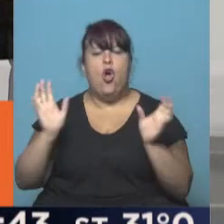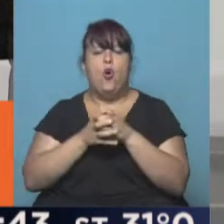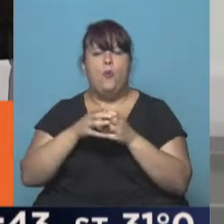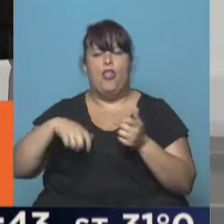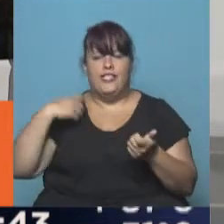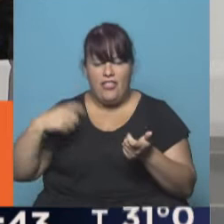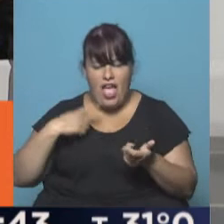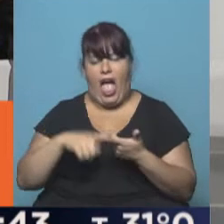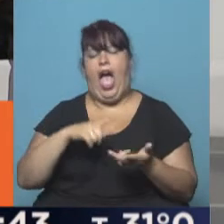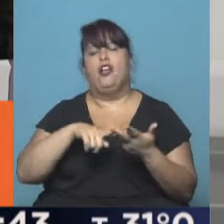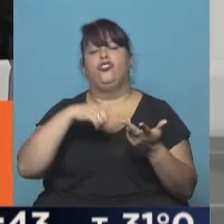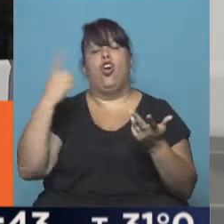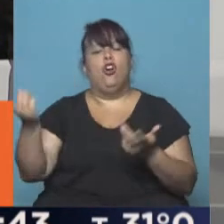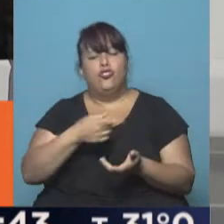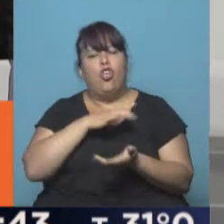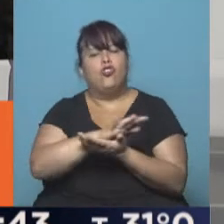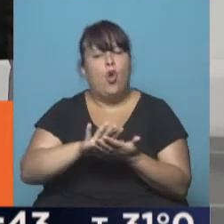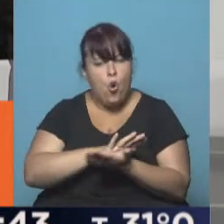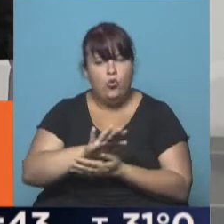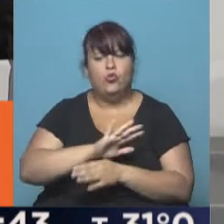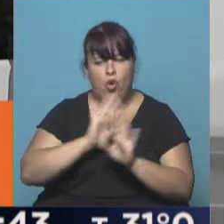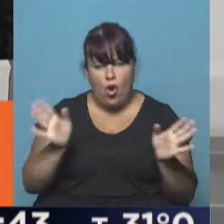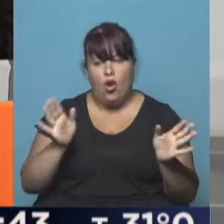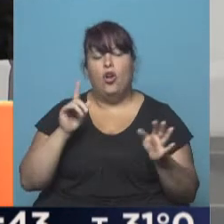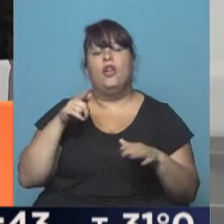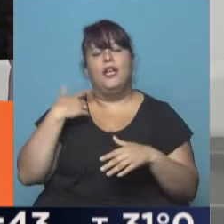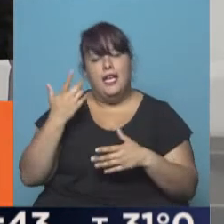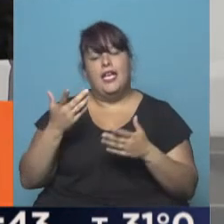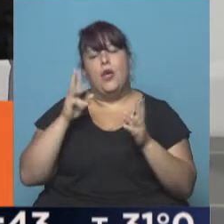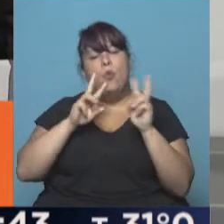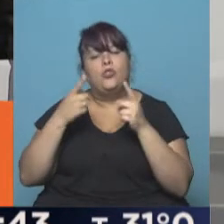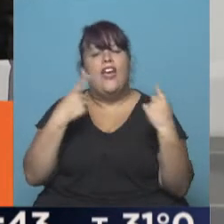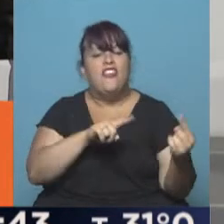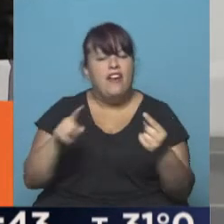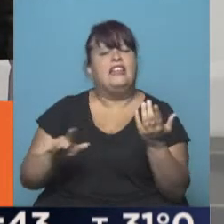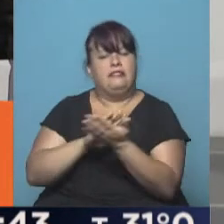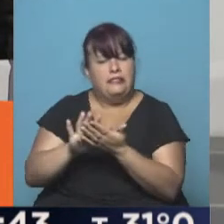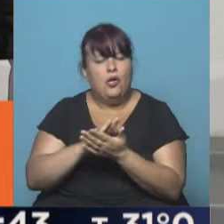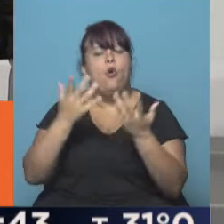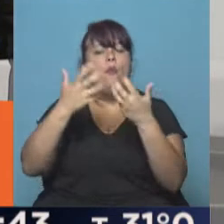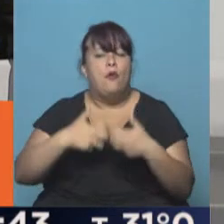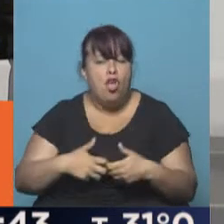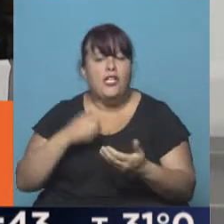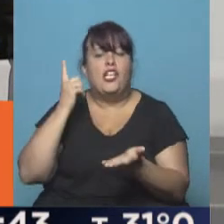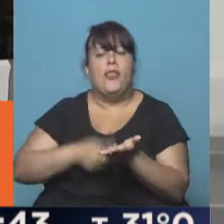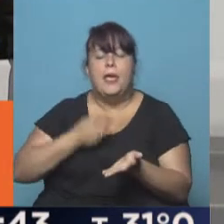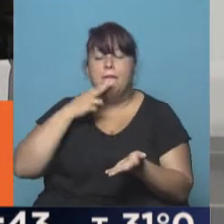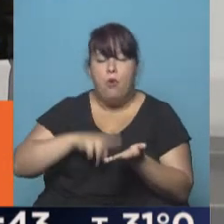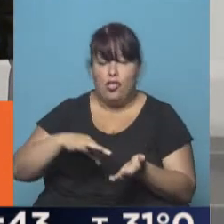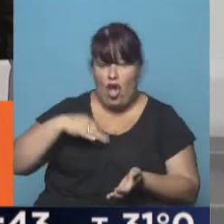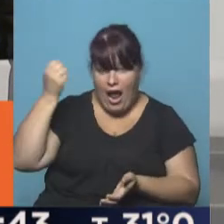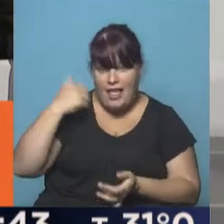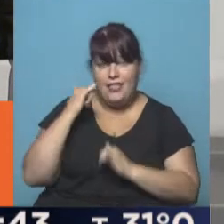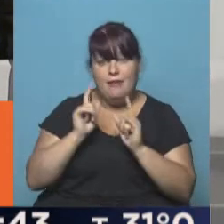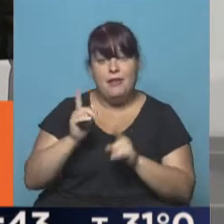organizaciones sindicales, de que resolvemos la cuestión y zanjamos las diferencias con un proyecto de impuesto a las ganancias que, como